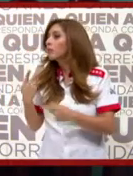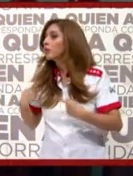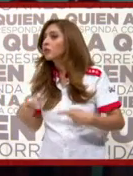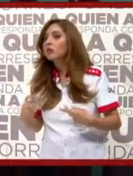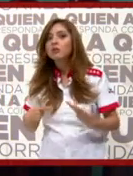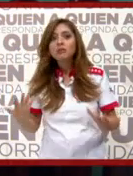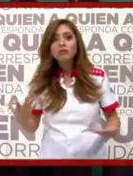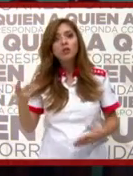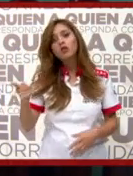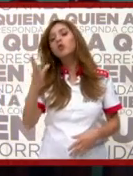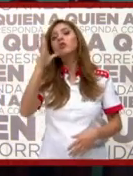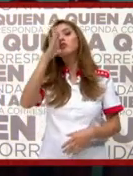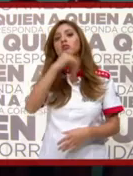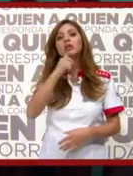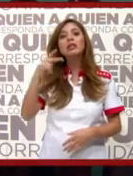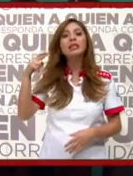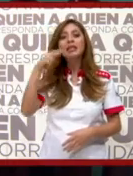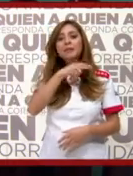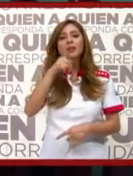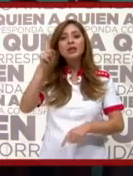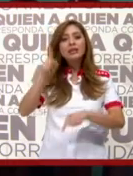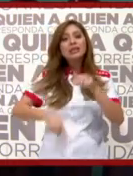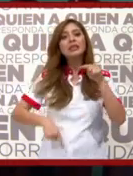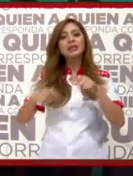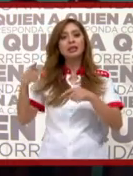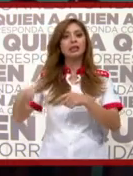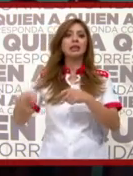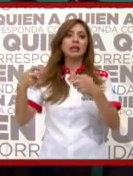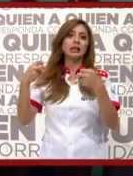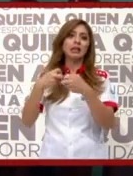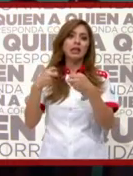no se le pudo quitar a tiempo el tenis.